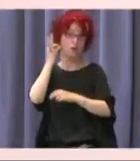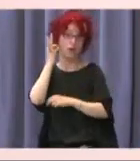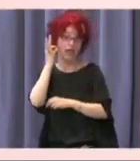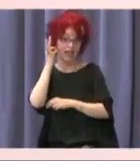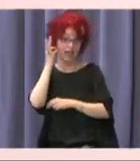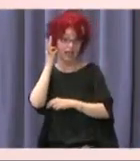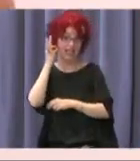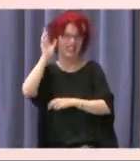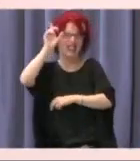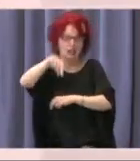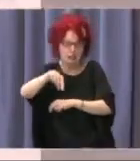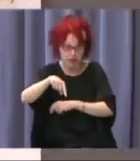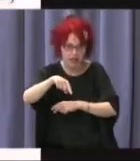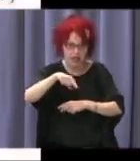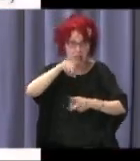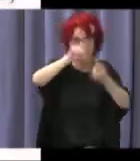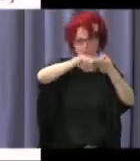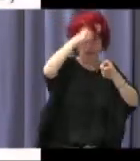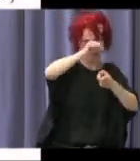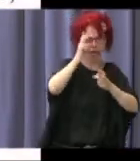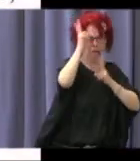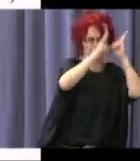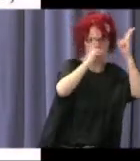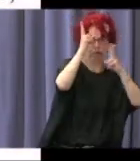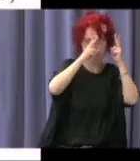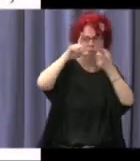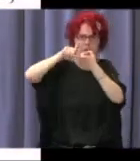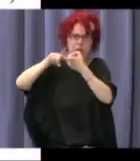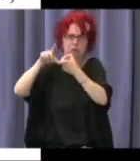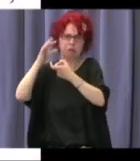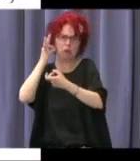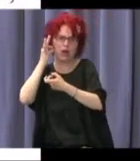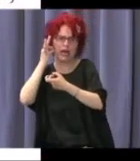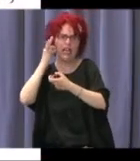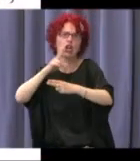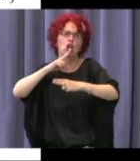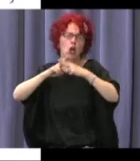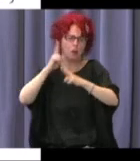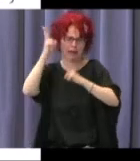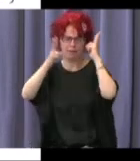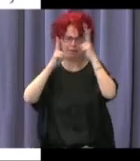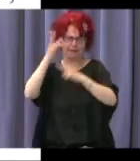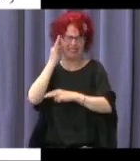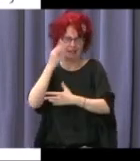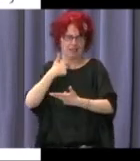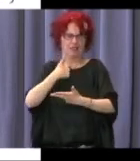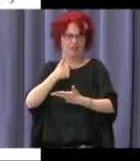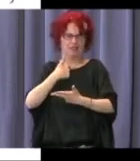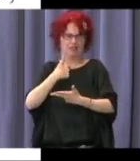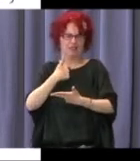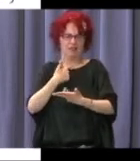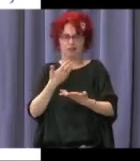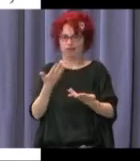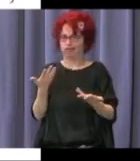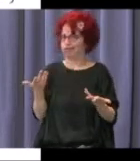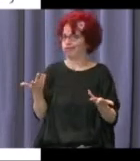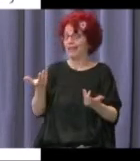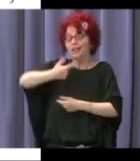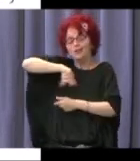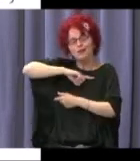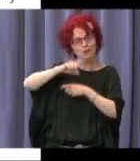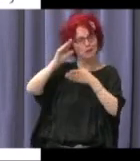Pues, o sea, un montón. Cosas interesantes. Oye, pues que aunque ya no lo sepamos, porque se nos